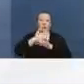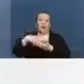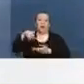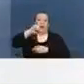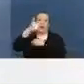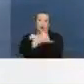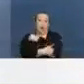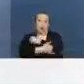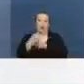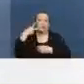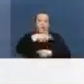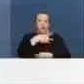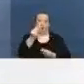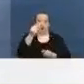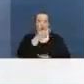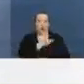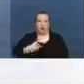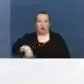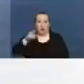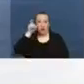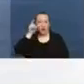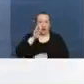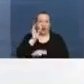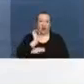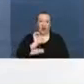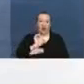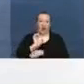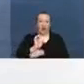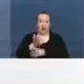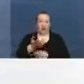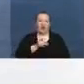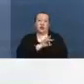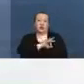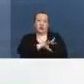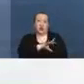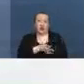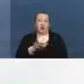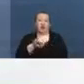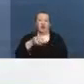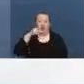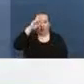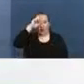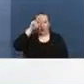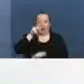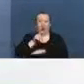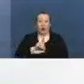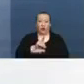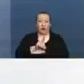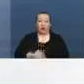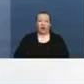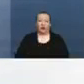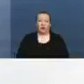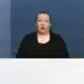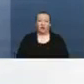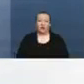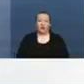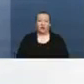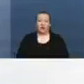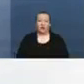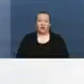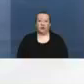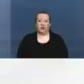república con un agravante con respecto a chile la repo le comunica no en el core además es ilegal por la ley del pacto